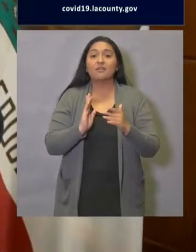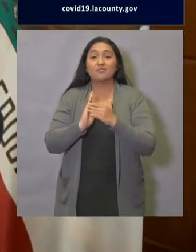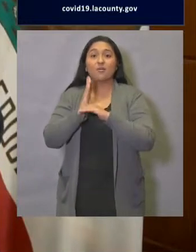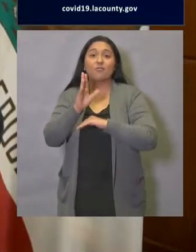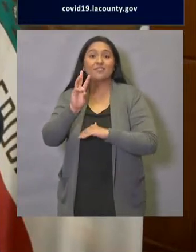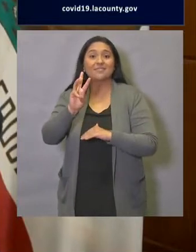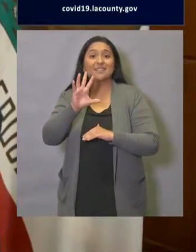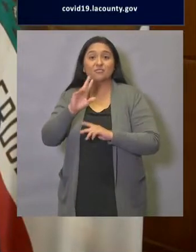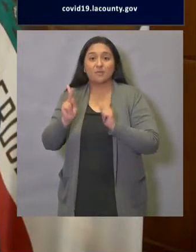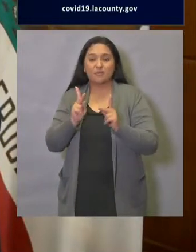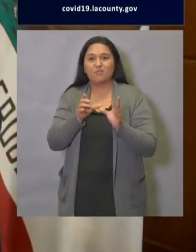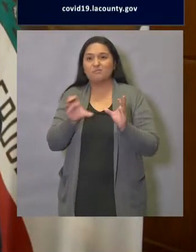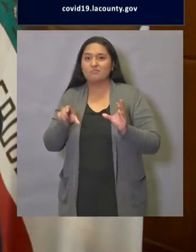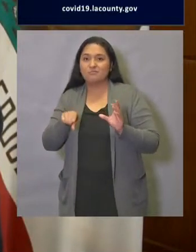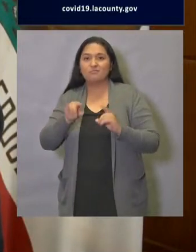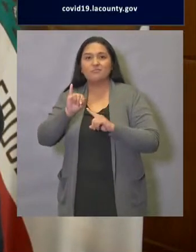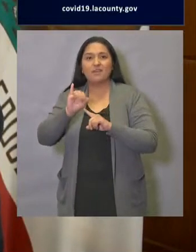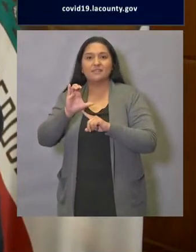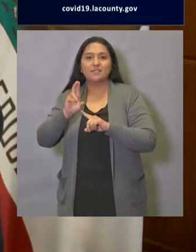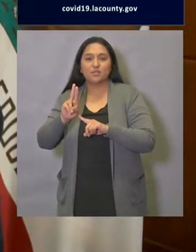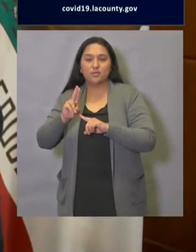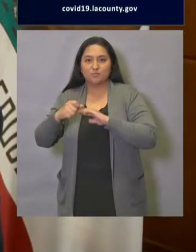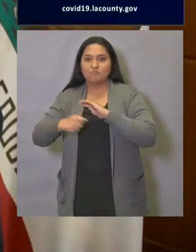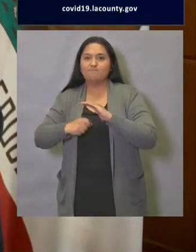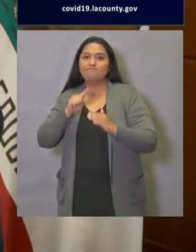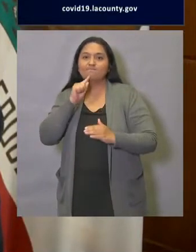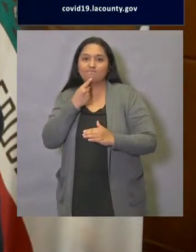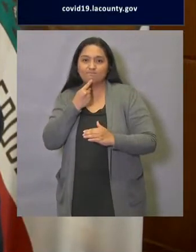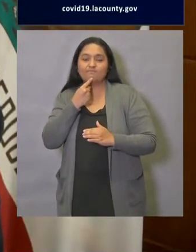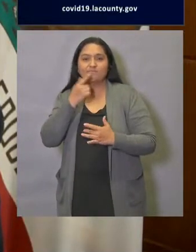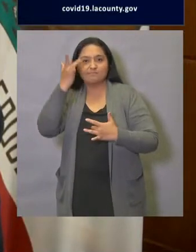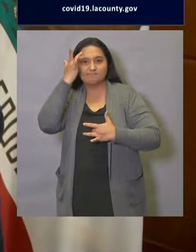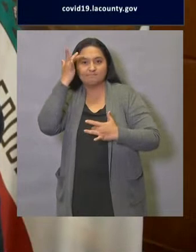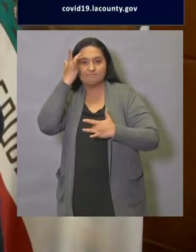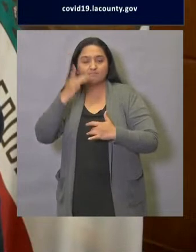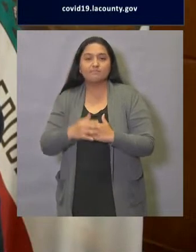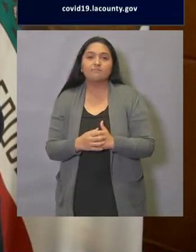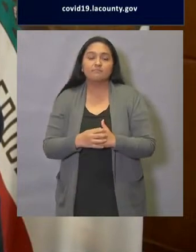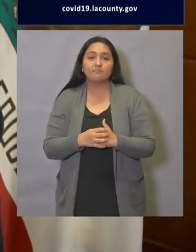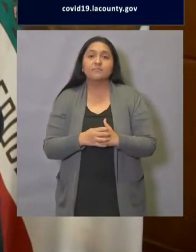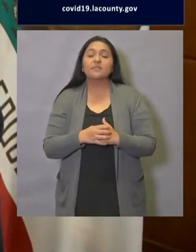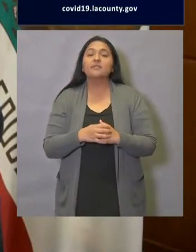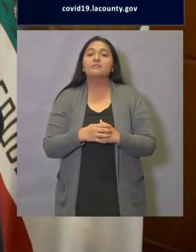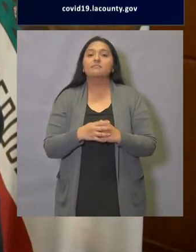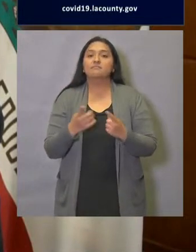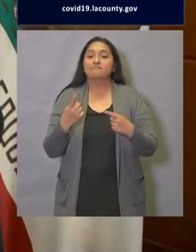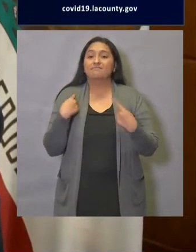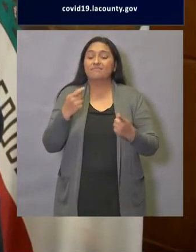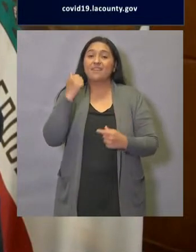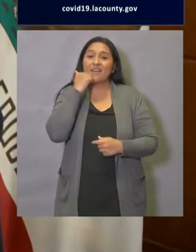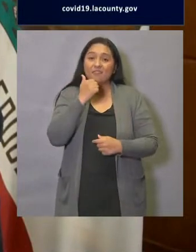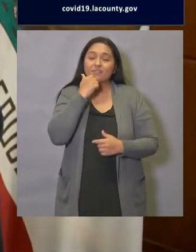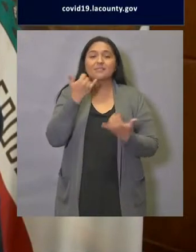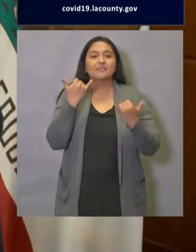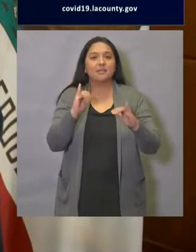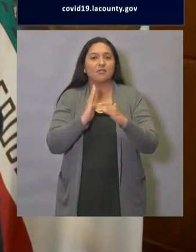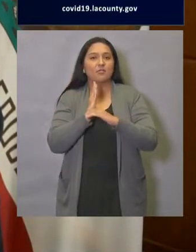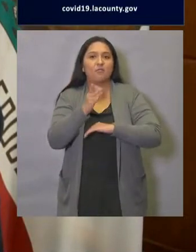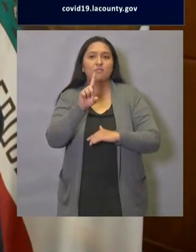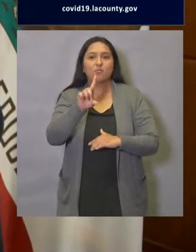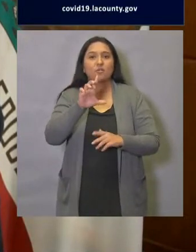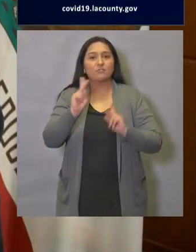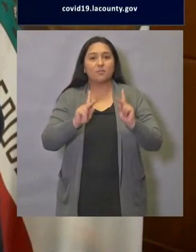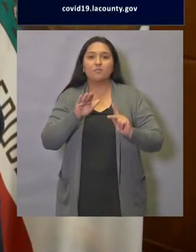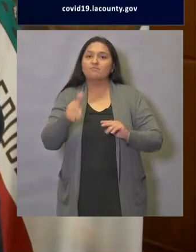en cuidados intensivos. Seguimos viendo más que 100 muertes todos los días. La